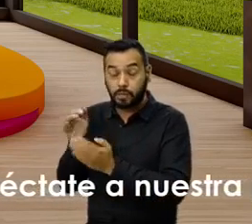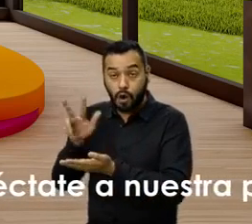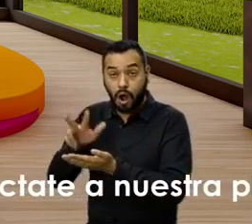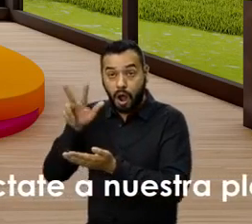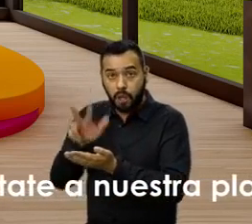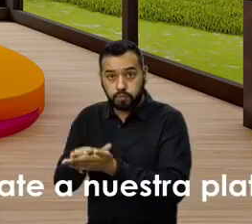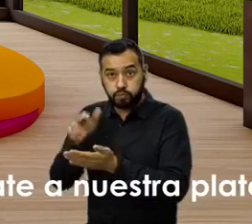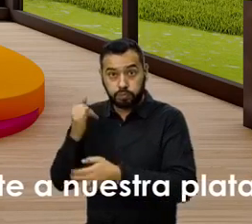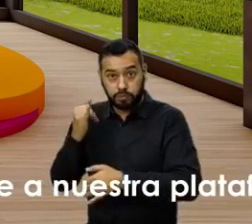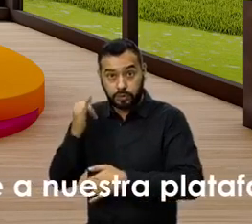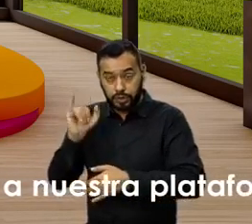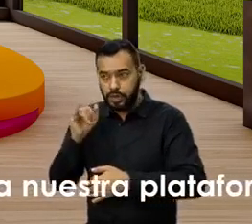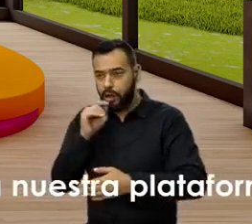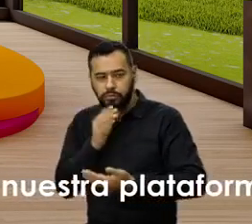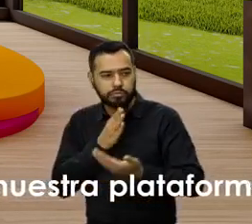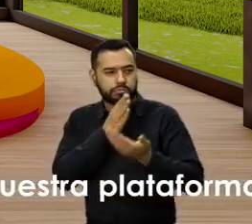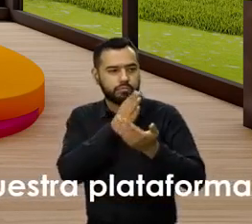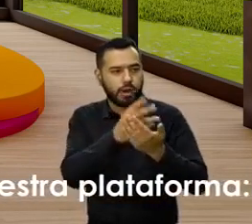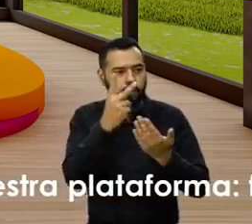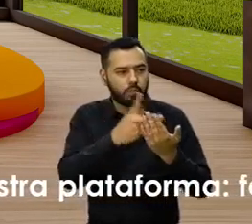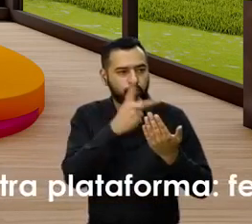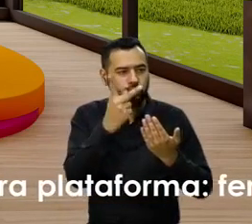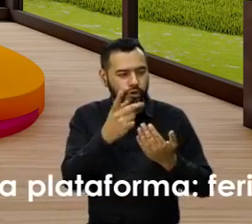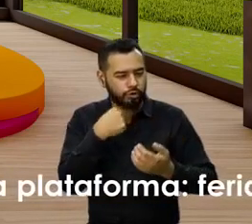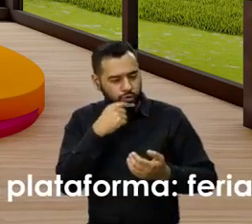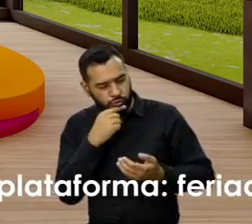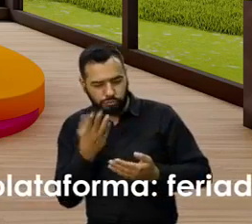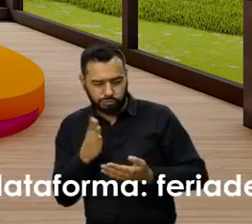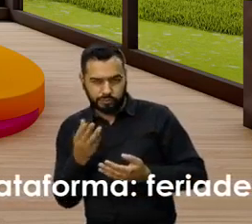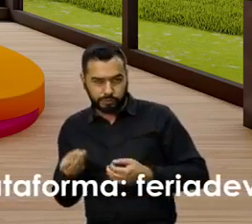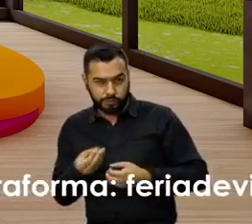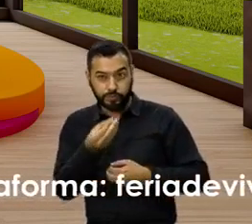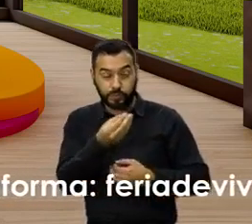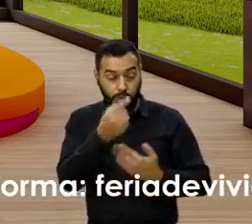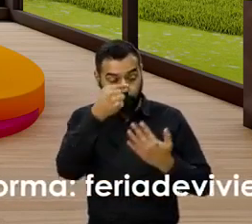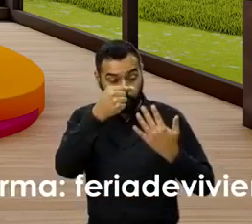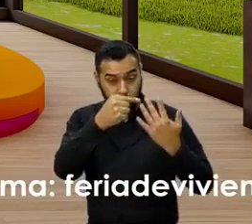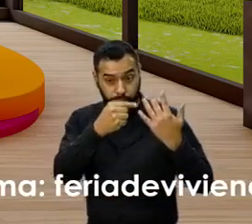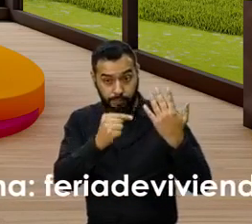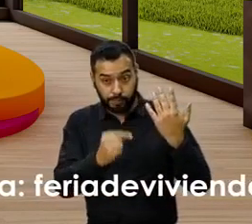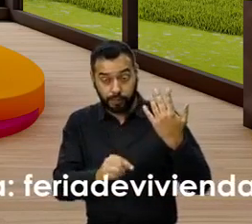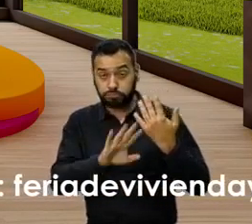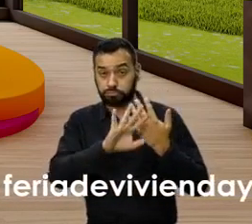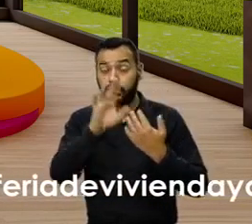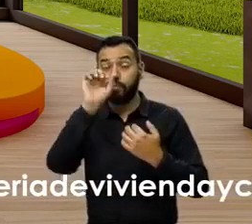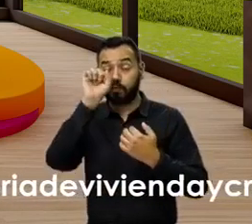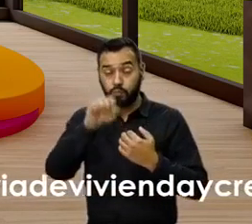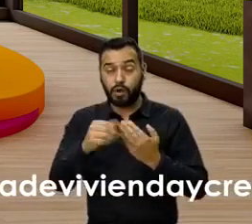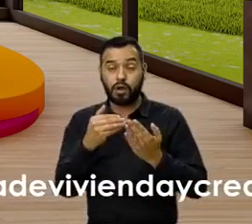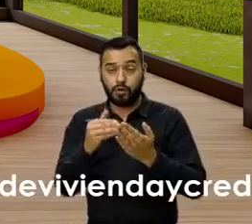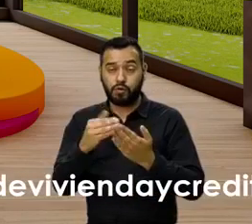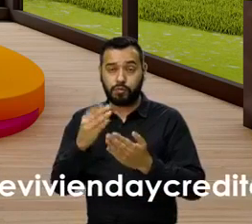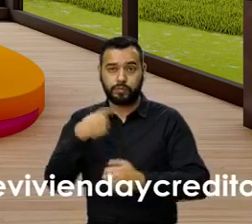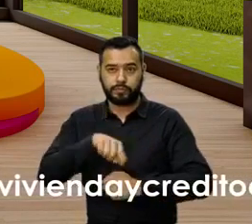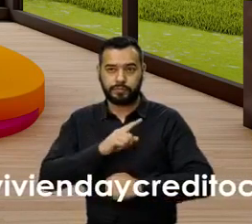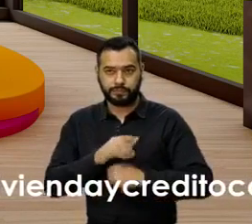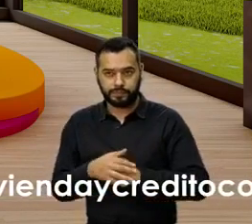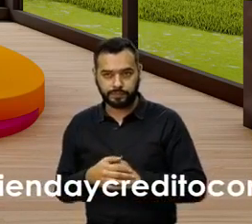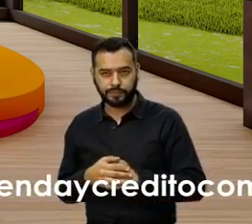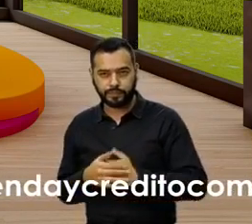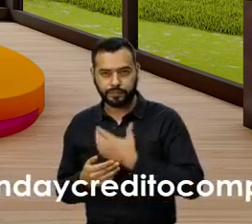este programa se acercan al proyecto y nosotros vamos a hacer una cotización y si cumplimos con las condiciones claro que sí pueden comprar con nosotros